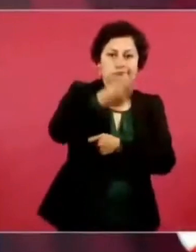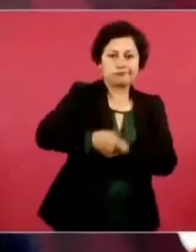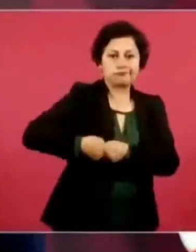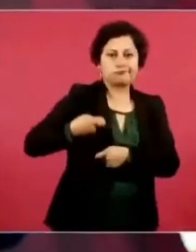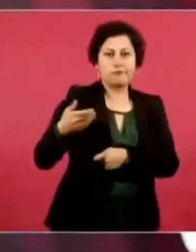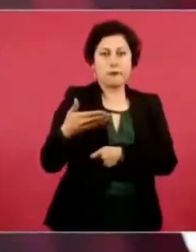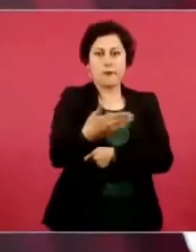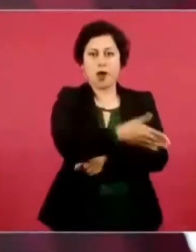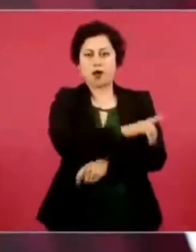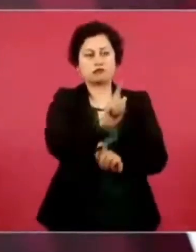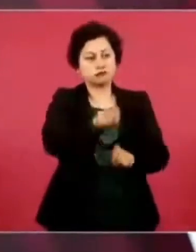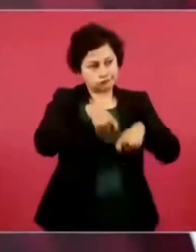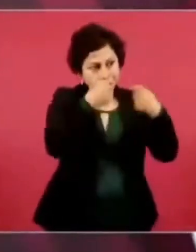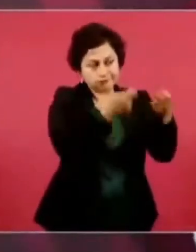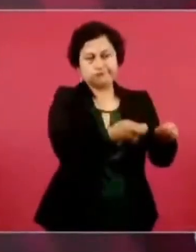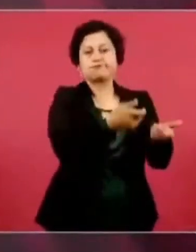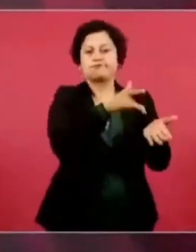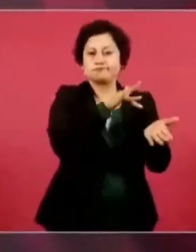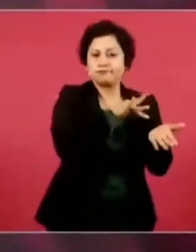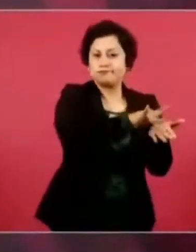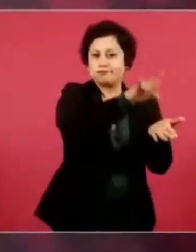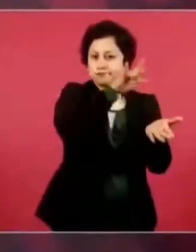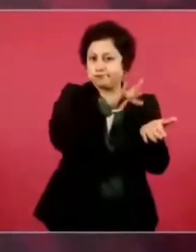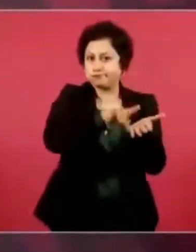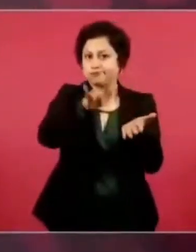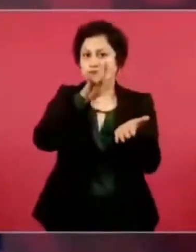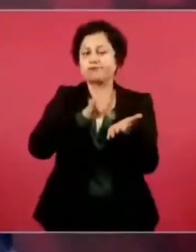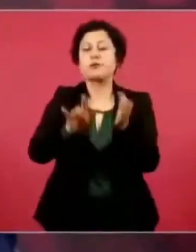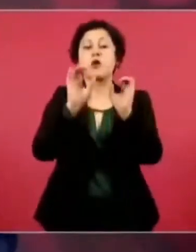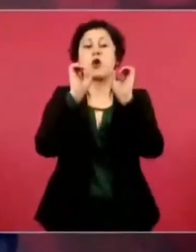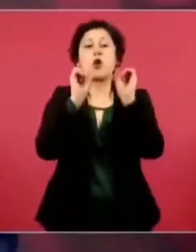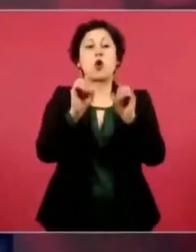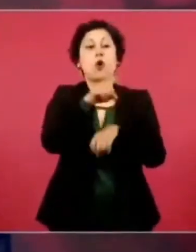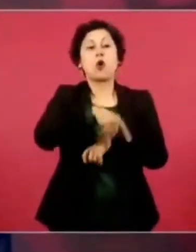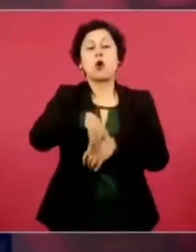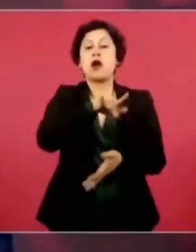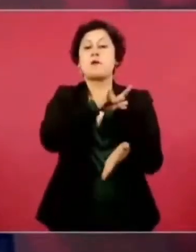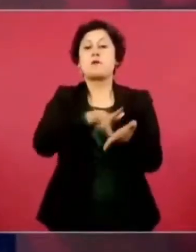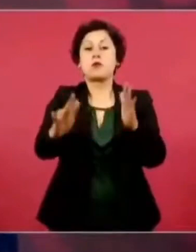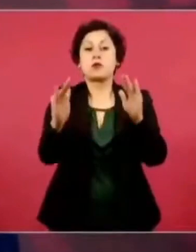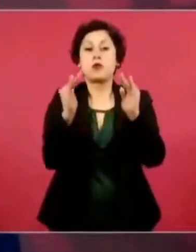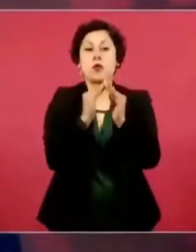a los que reciben apoyos para vivienda.